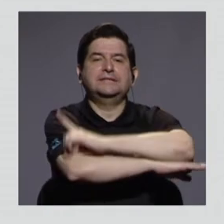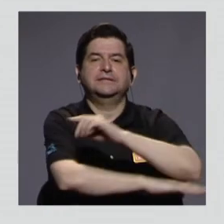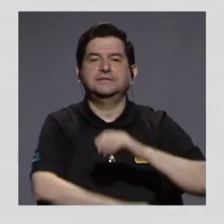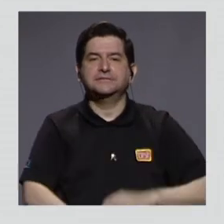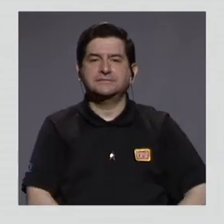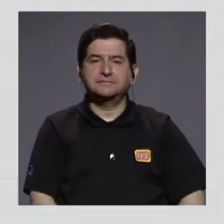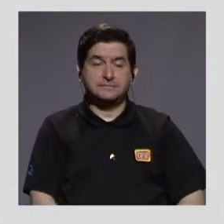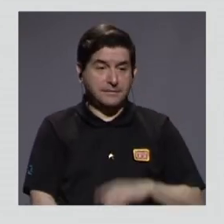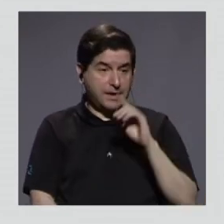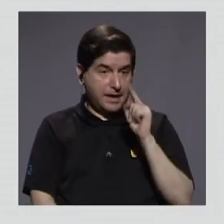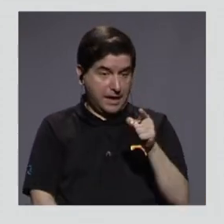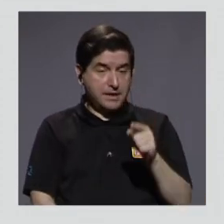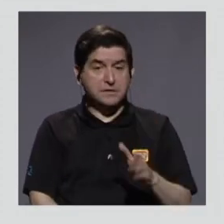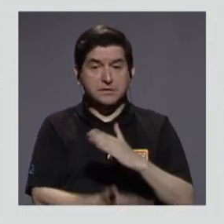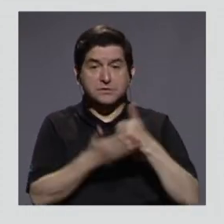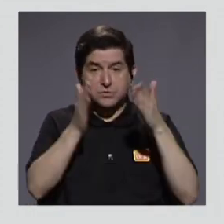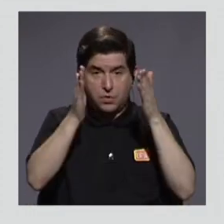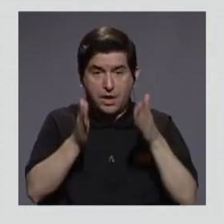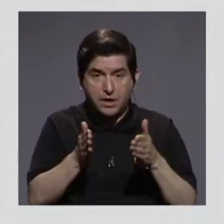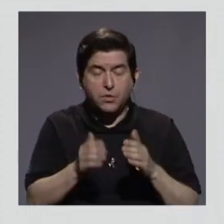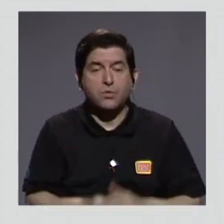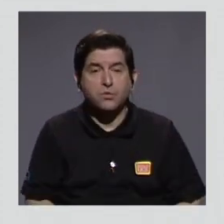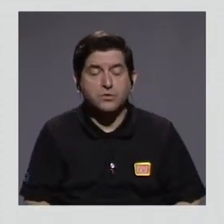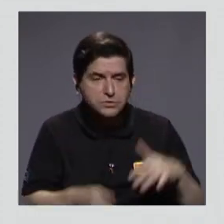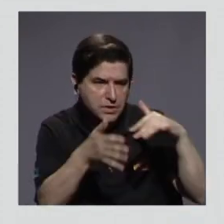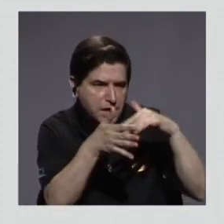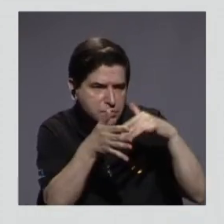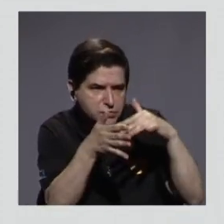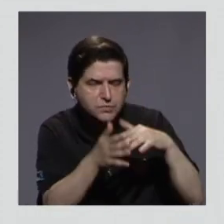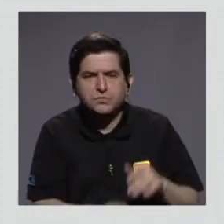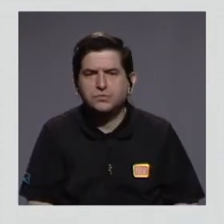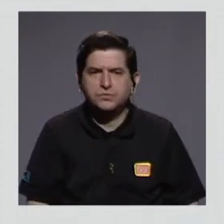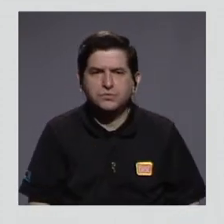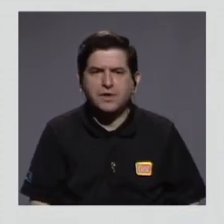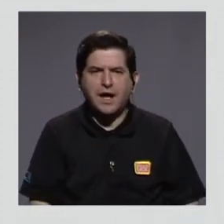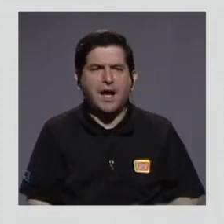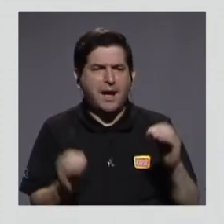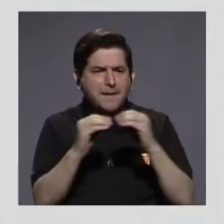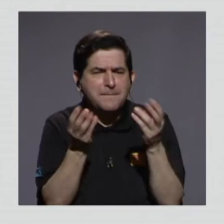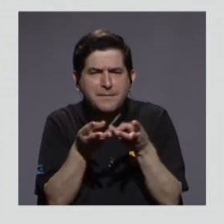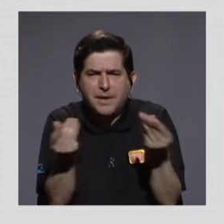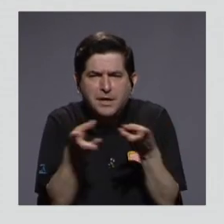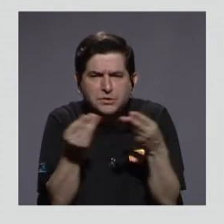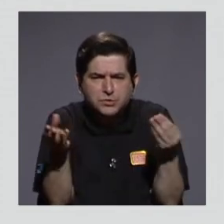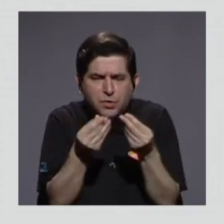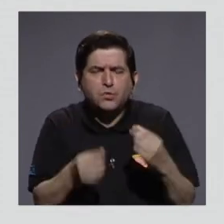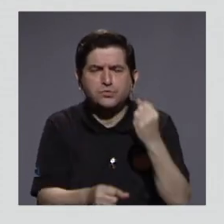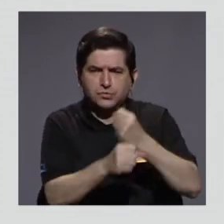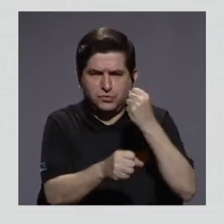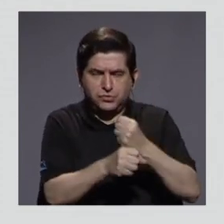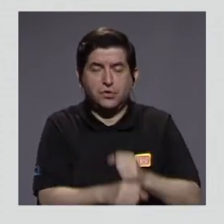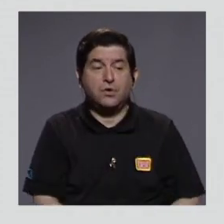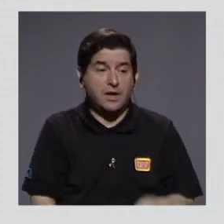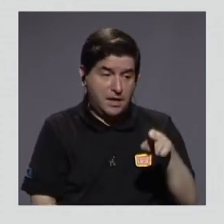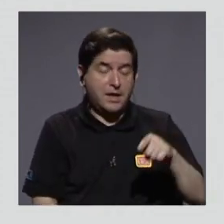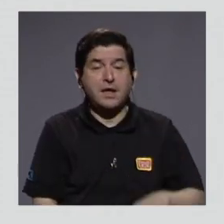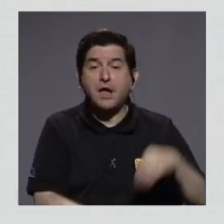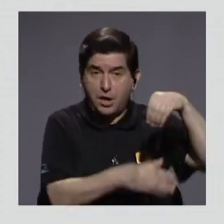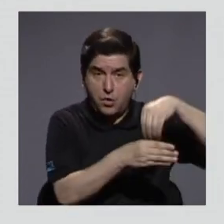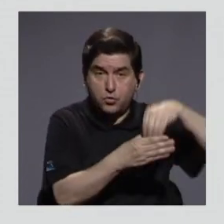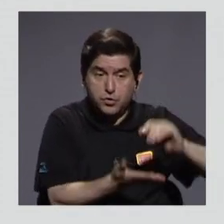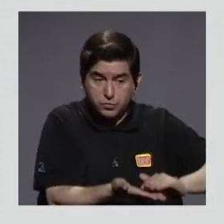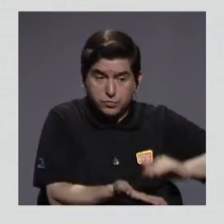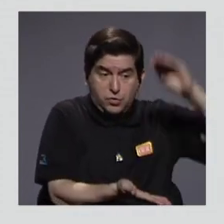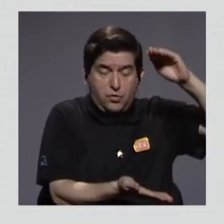eso según algunos estudios conducen a una mayor productividad del trabajo y por lo tanto una mayor contribución del trabajo al